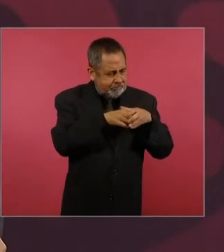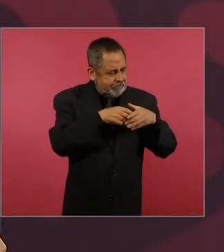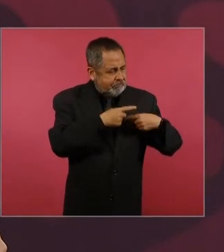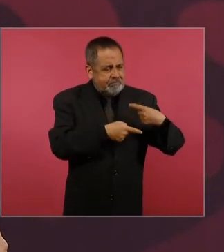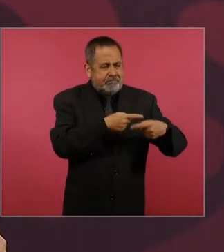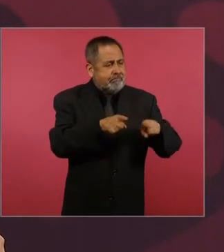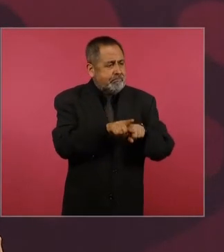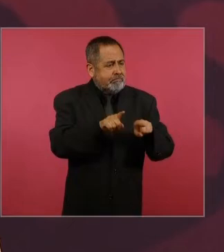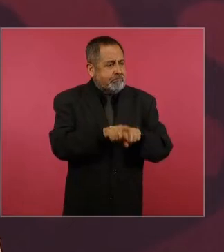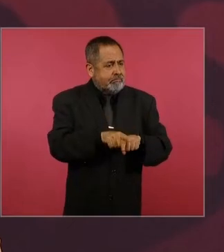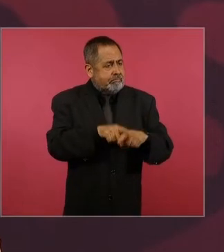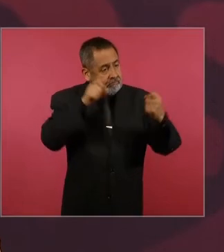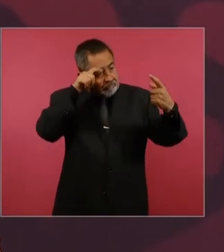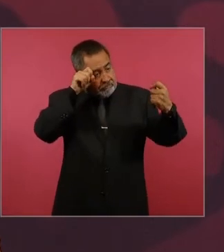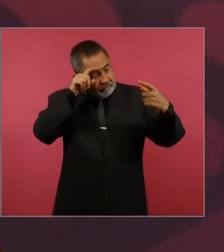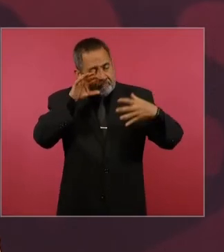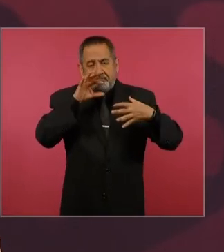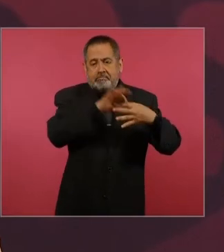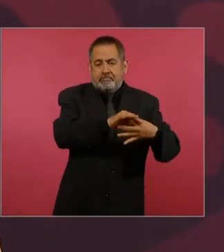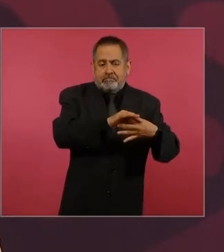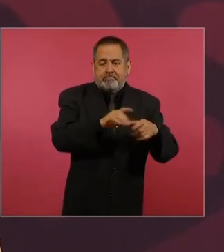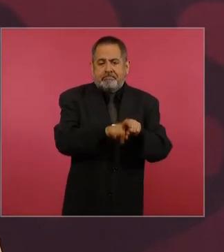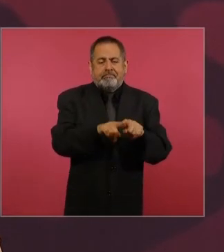pero mucho, mucho, muy conservadores.